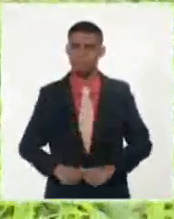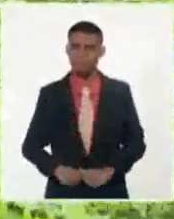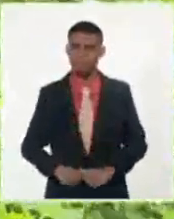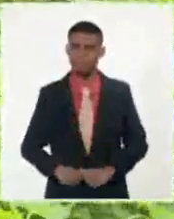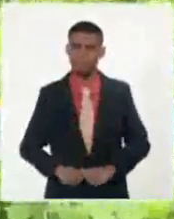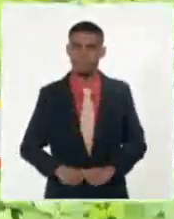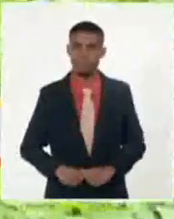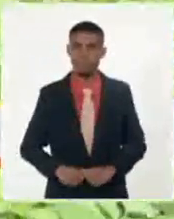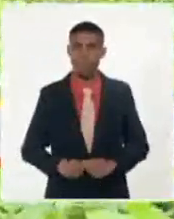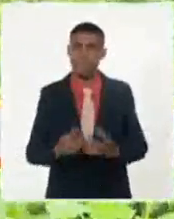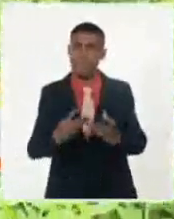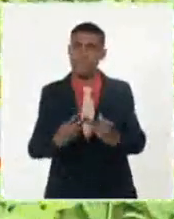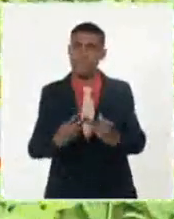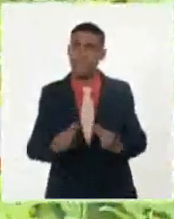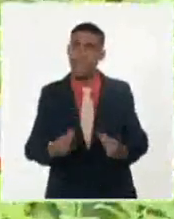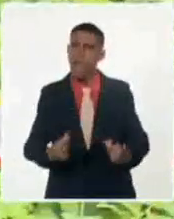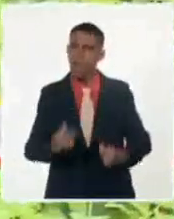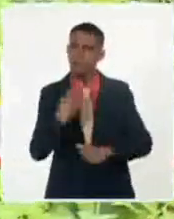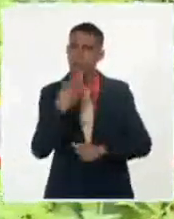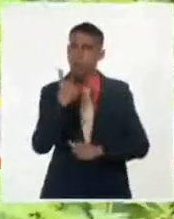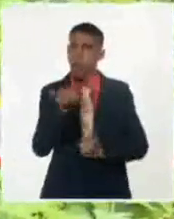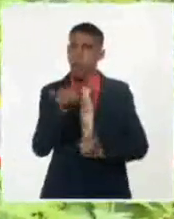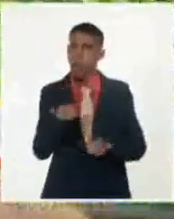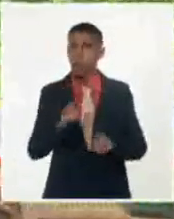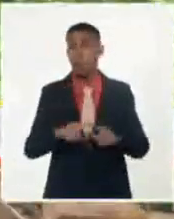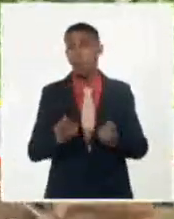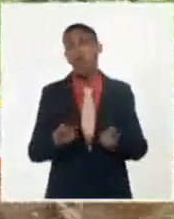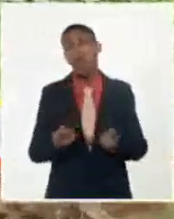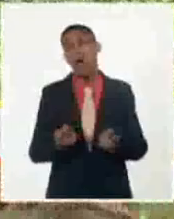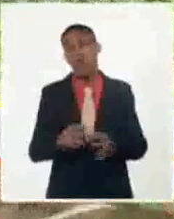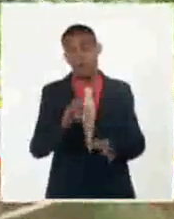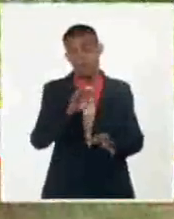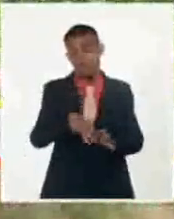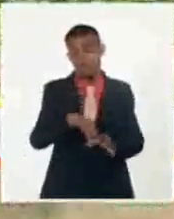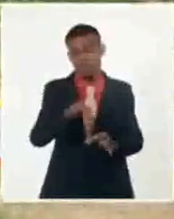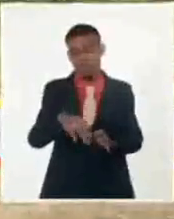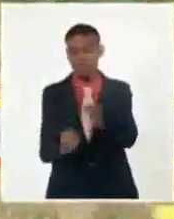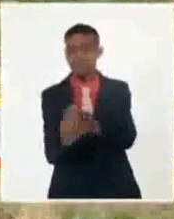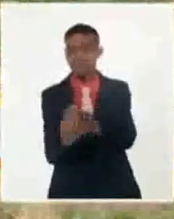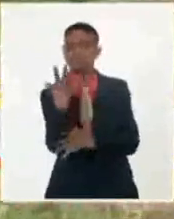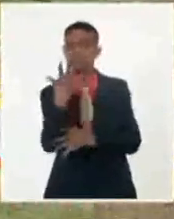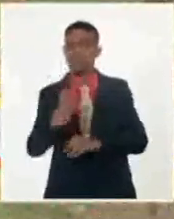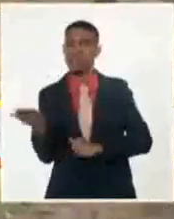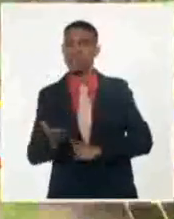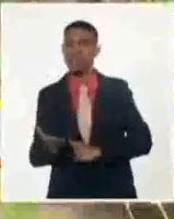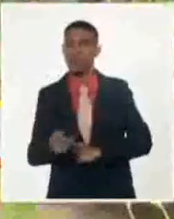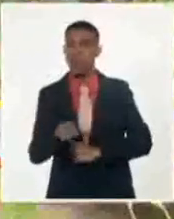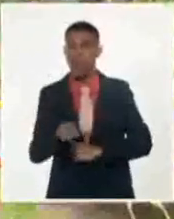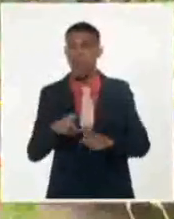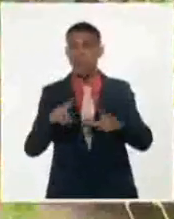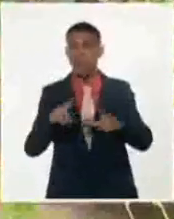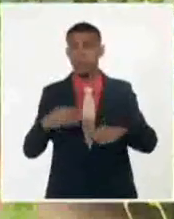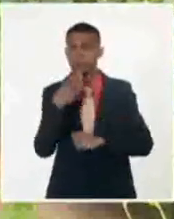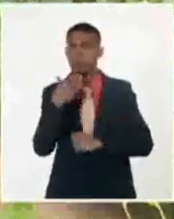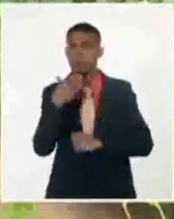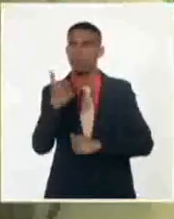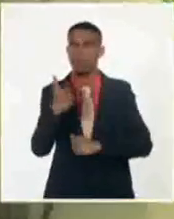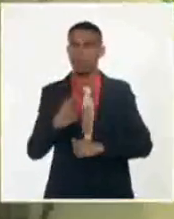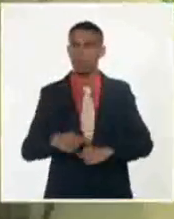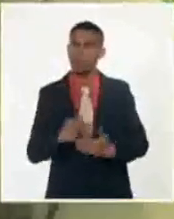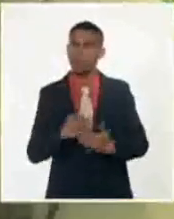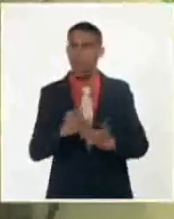En tierra próspera por las condiciones naturales del sitio, Alexei también pone empeño para que los surcos de su finca sean altamente